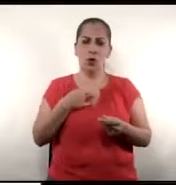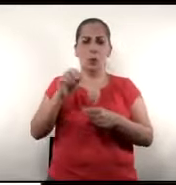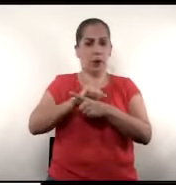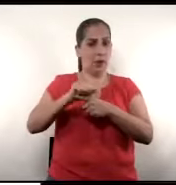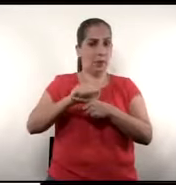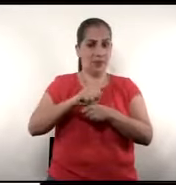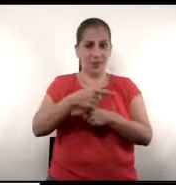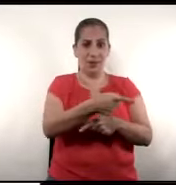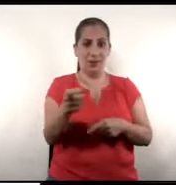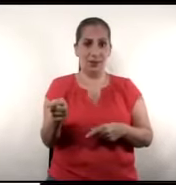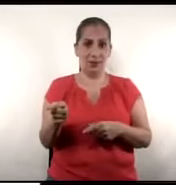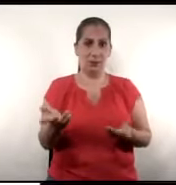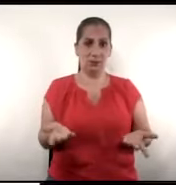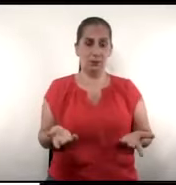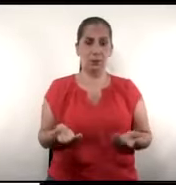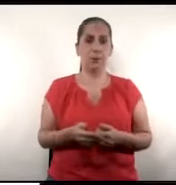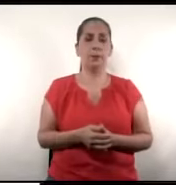capacitarlos.